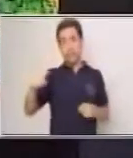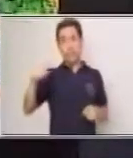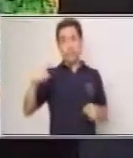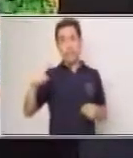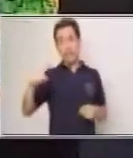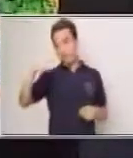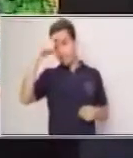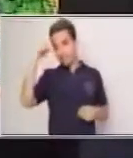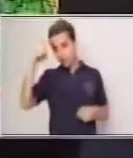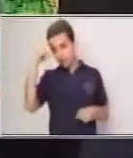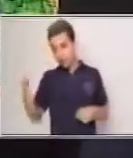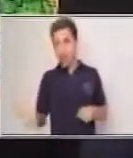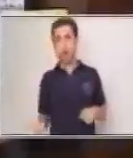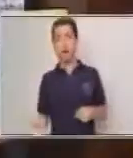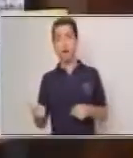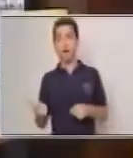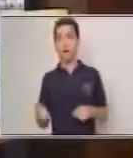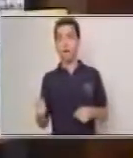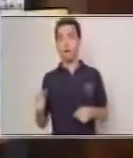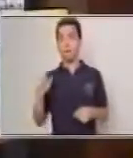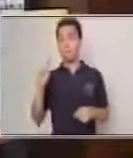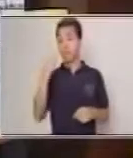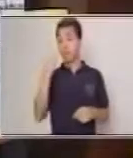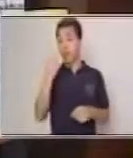el 1 de mayo.